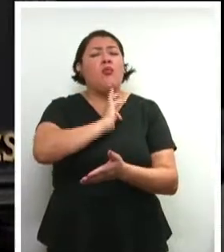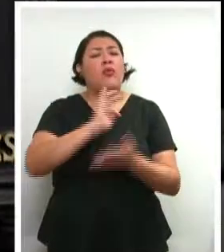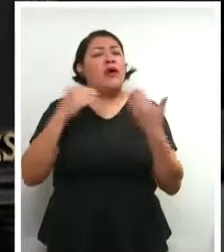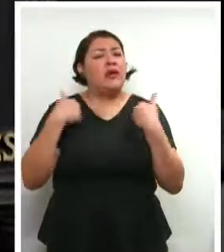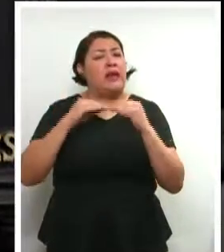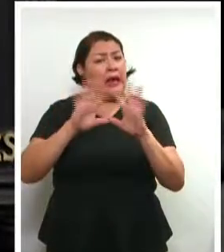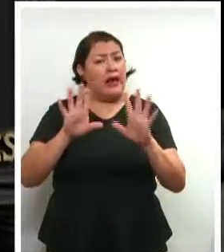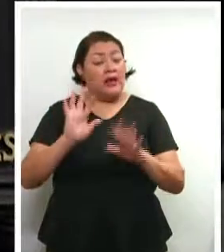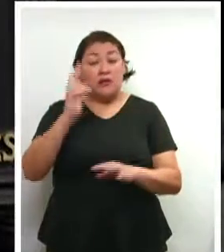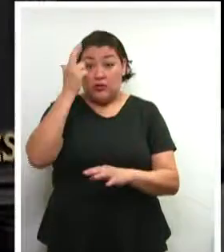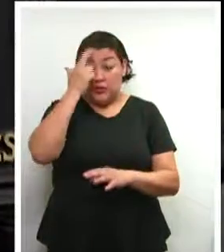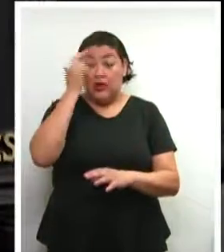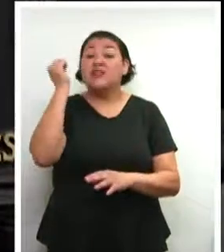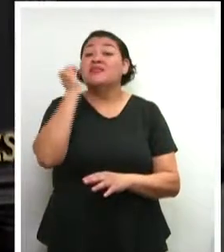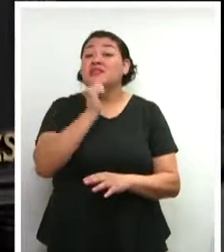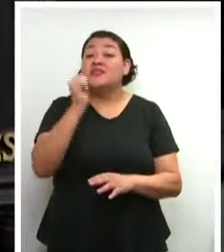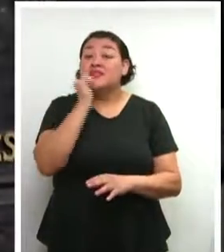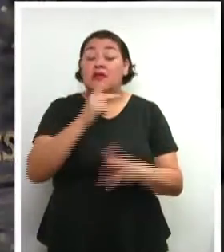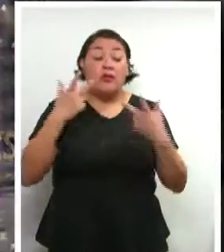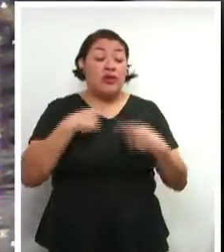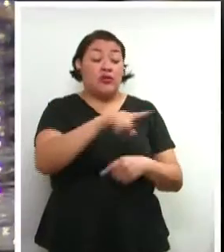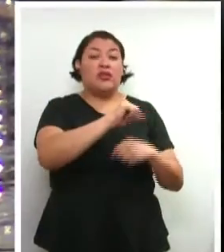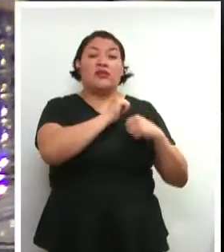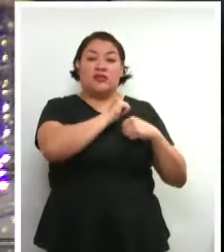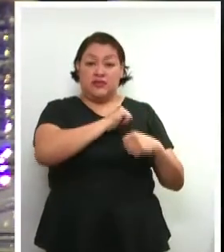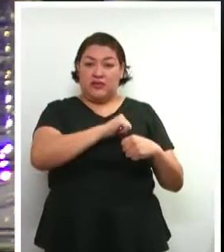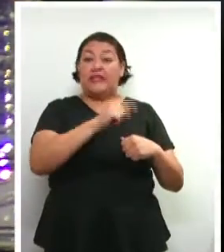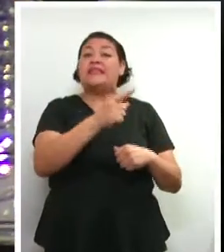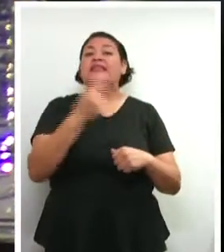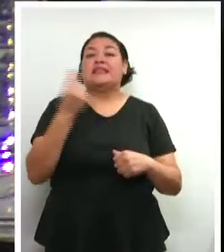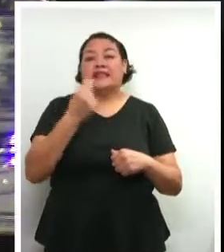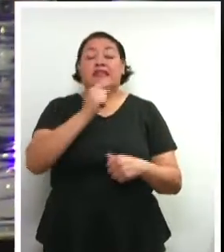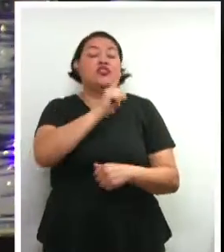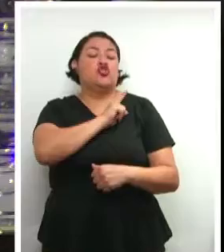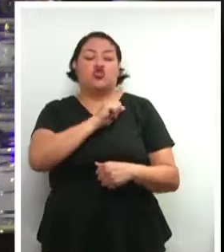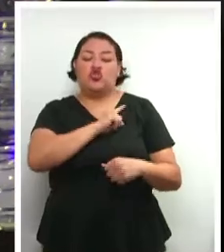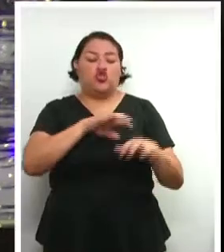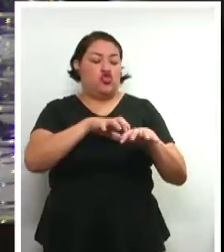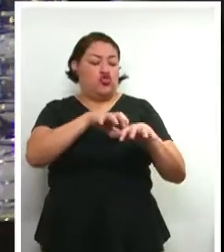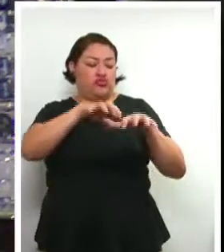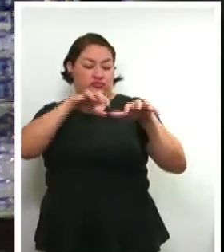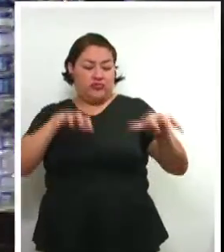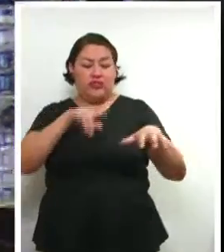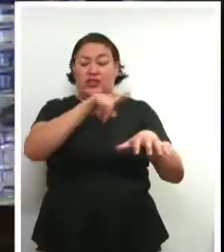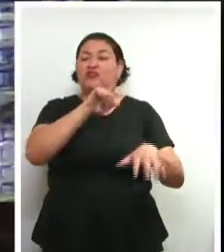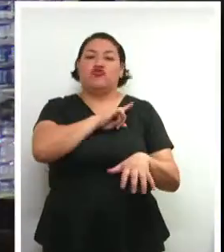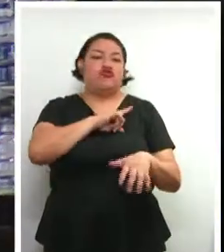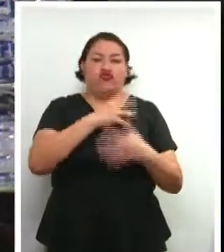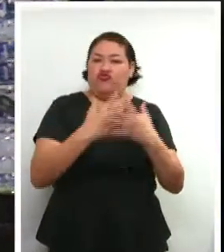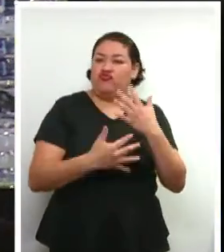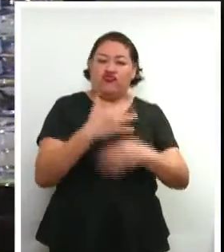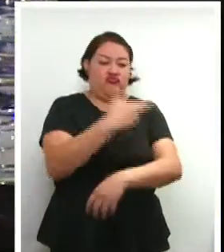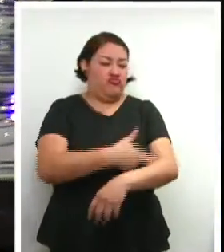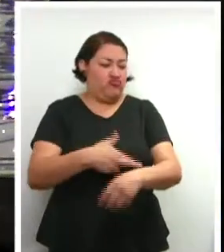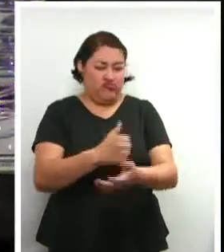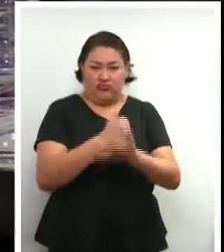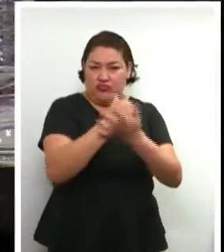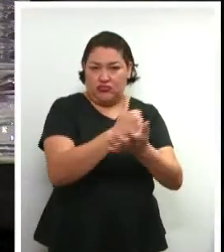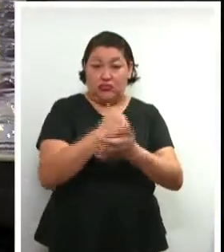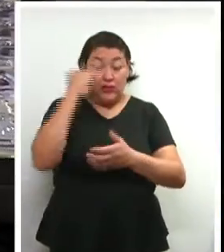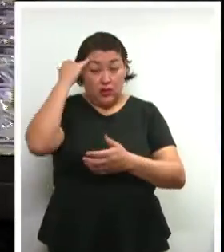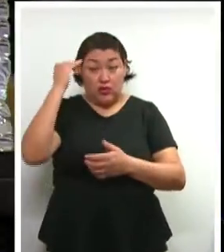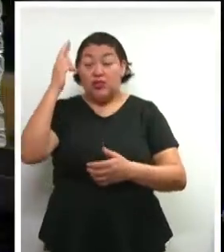como necesidad de los titulares y de los órganos constitucionales autónomos, preferentemente deben ser propuesta del Poder